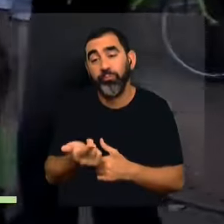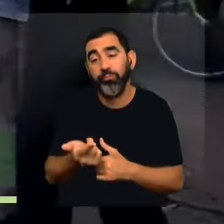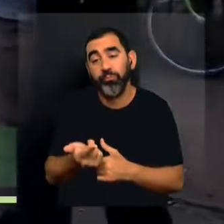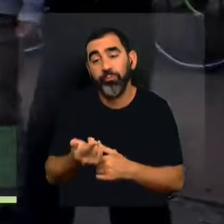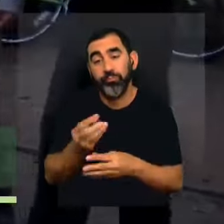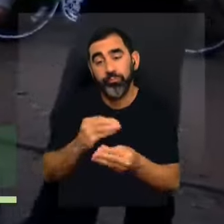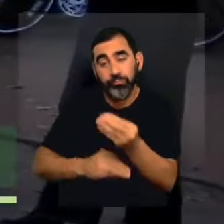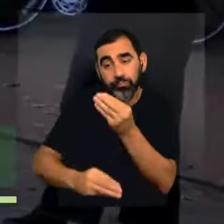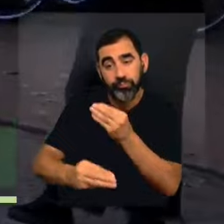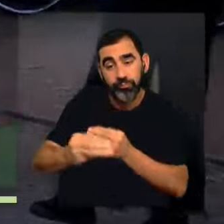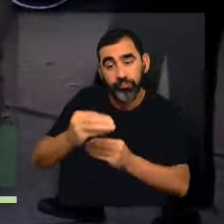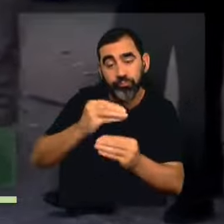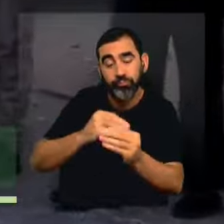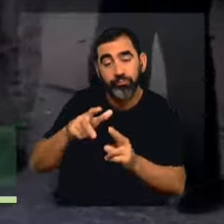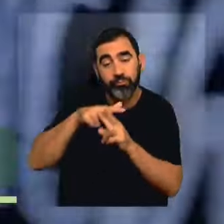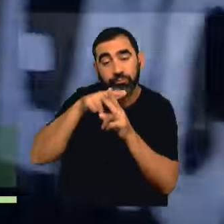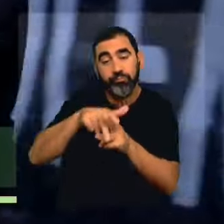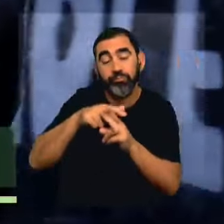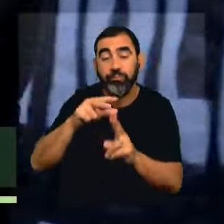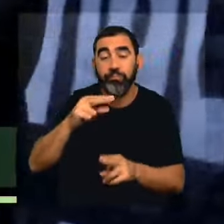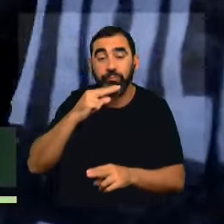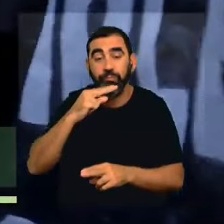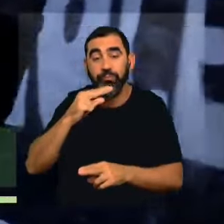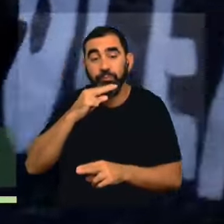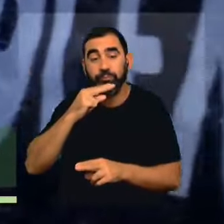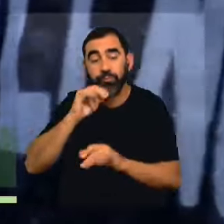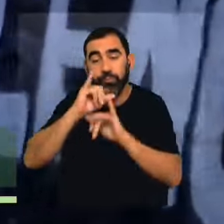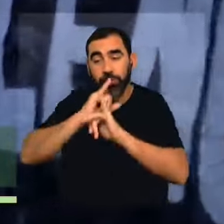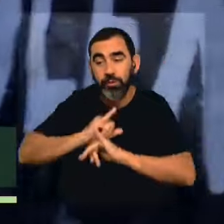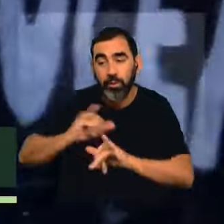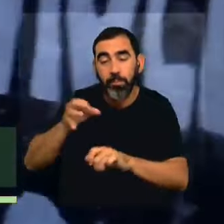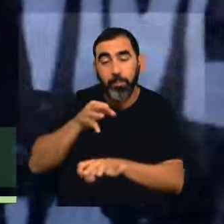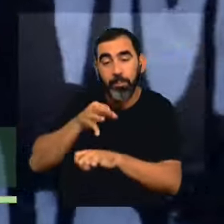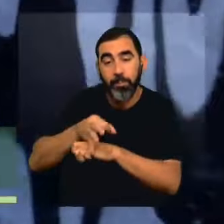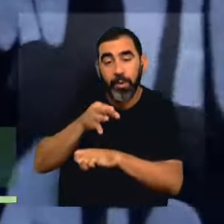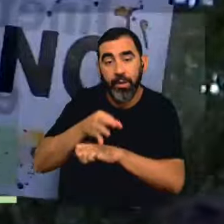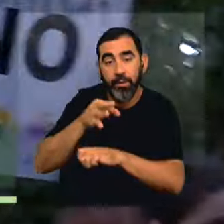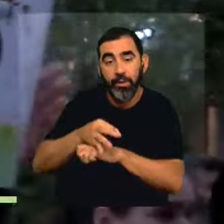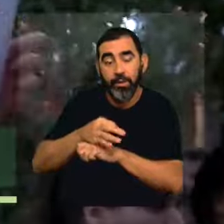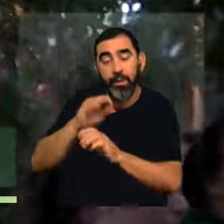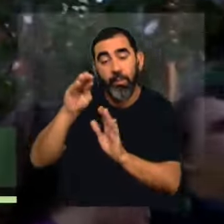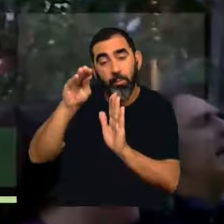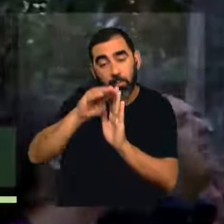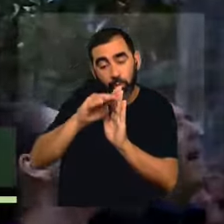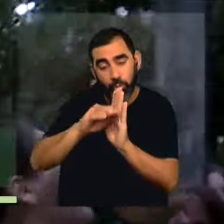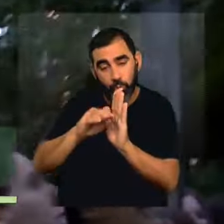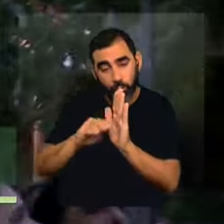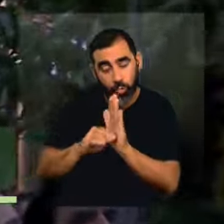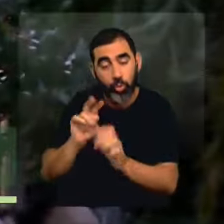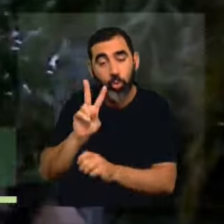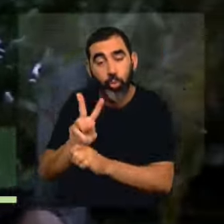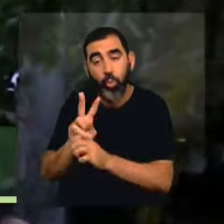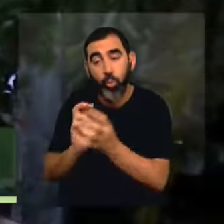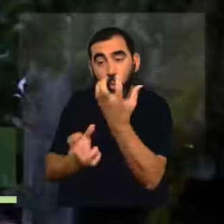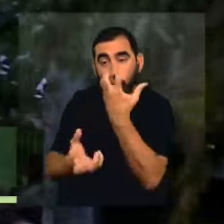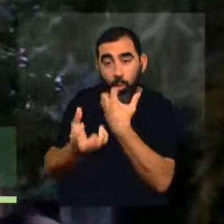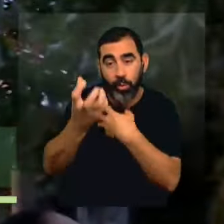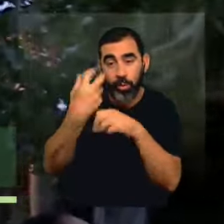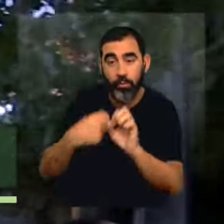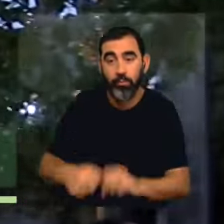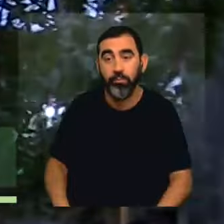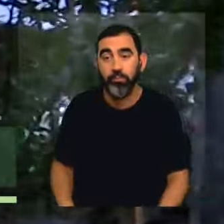sustituir las jineteadas del viernes para una campaña de concientización establecer protocolos del cuidado de los animales Bueno